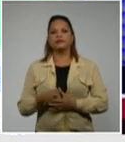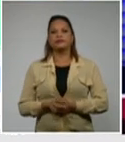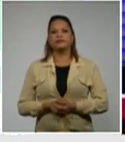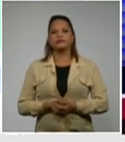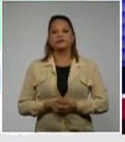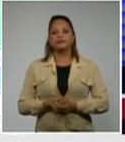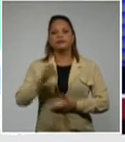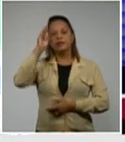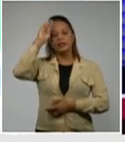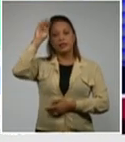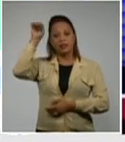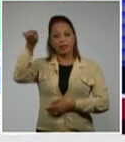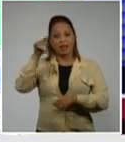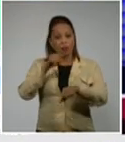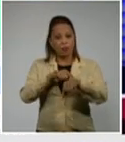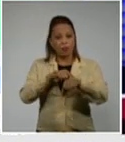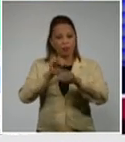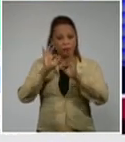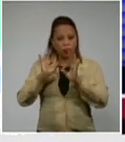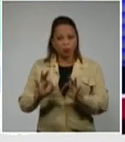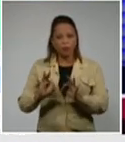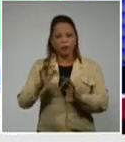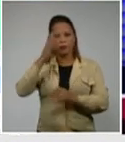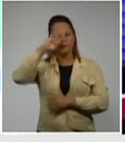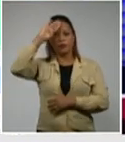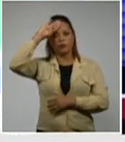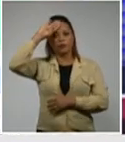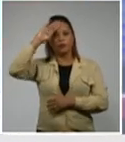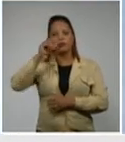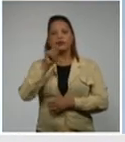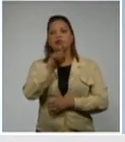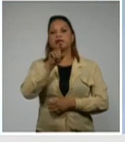Ingresados en estos momentos en nuestro país,